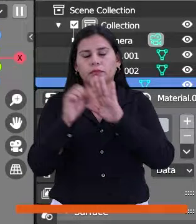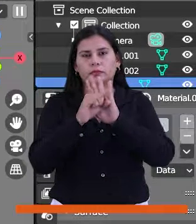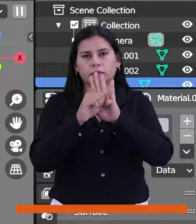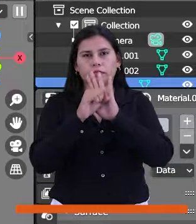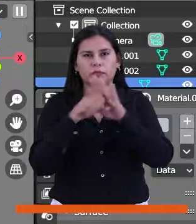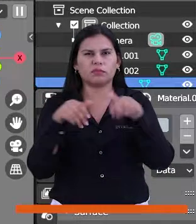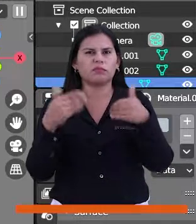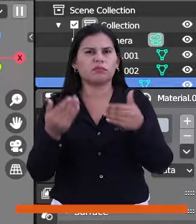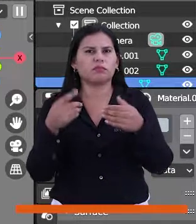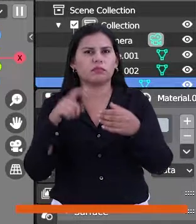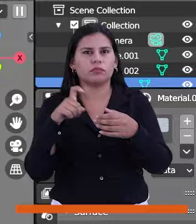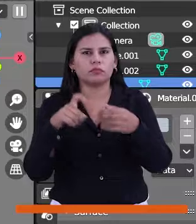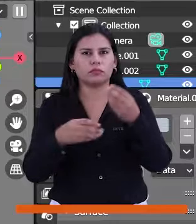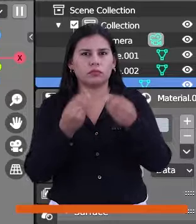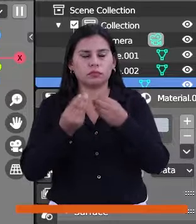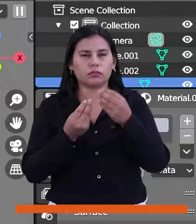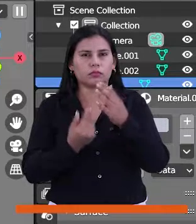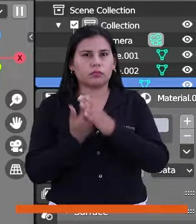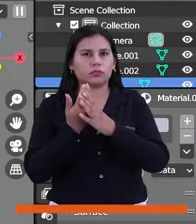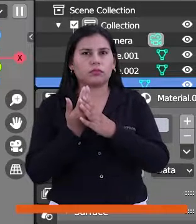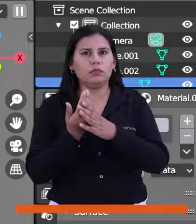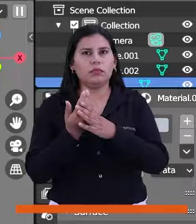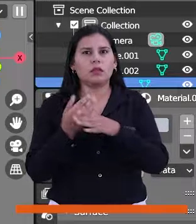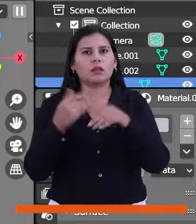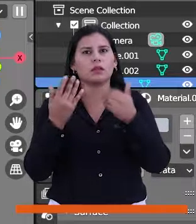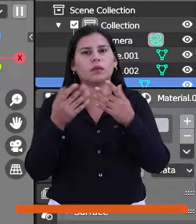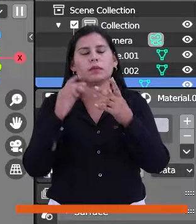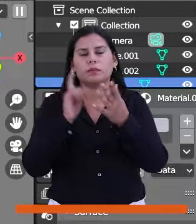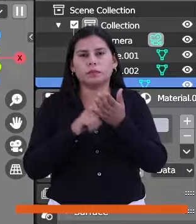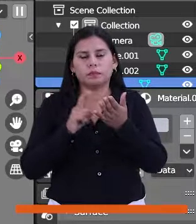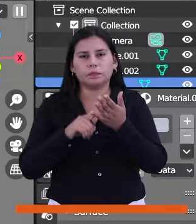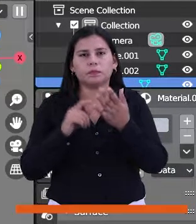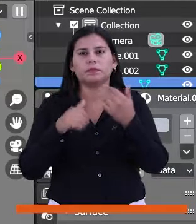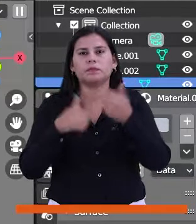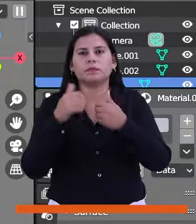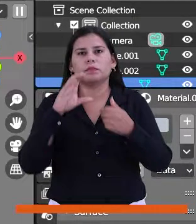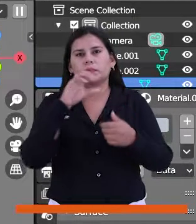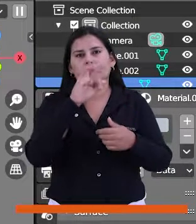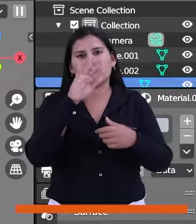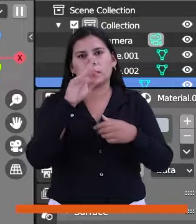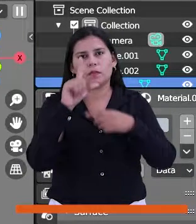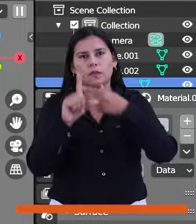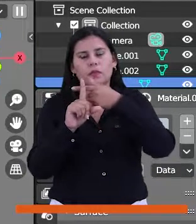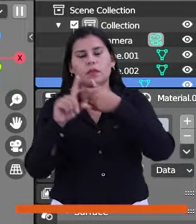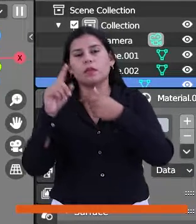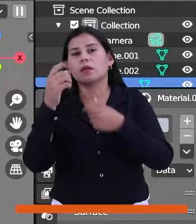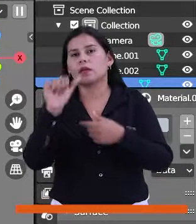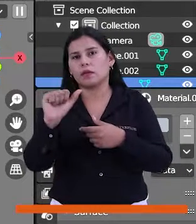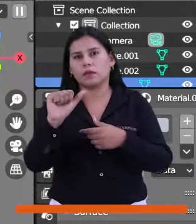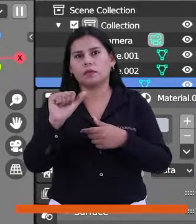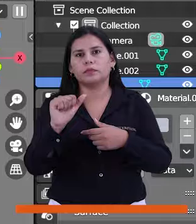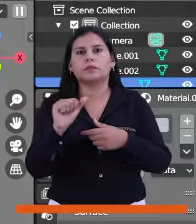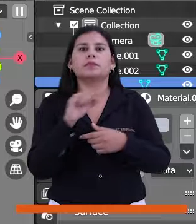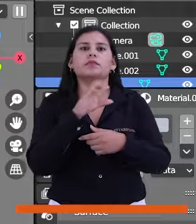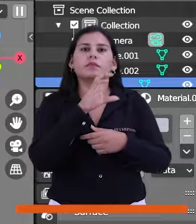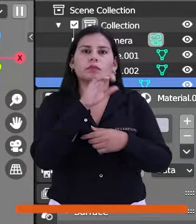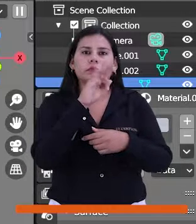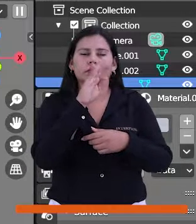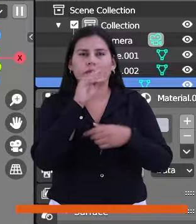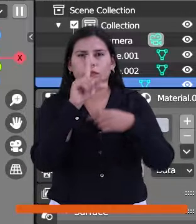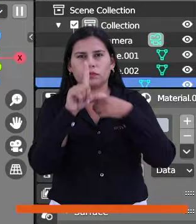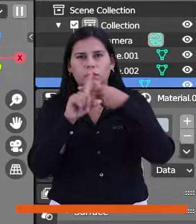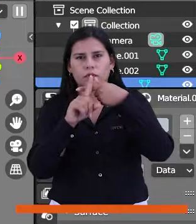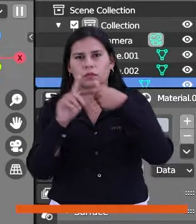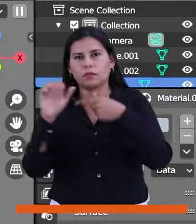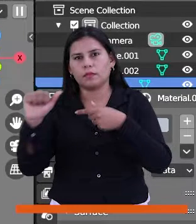imágenes. ¿Cómo hacemos para crear ese nuevo nodo? Presionamos la combinación de teclas Control A. Recuerden, combinación